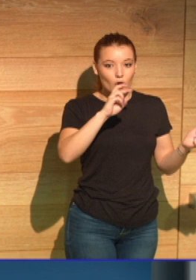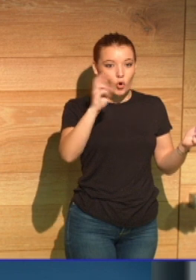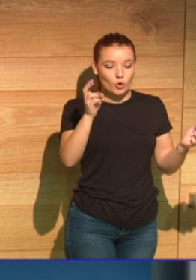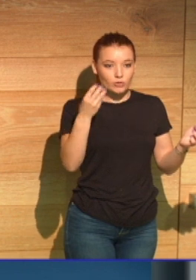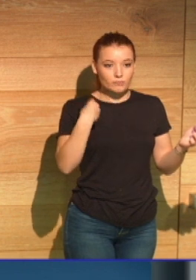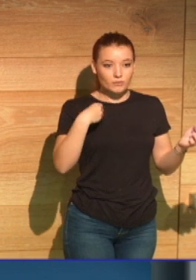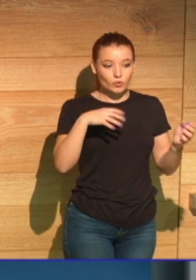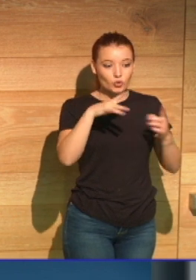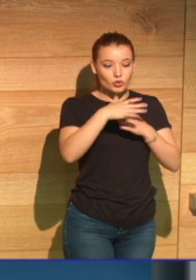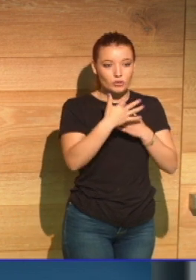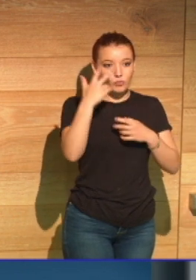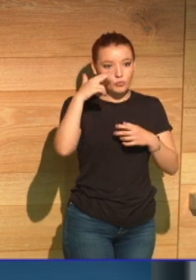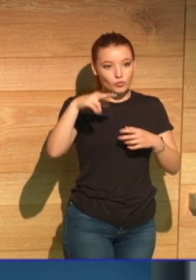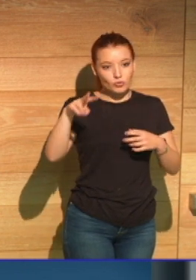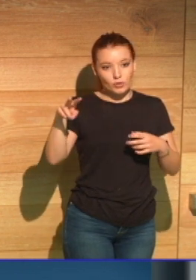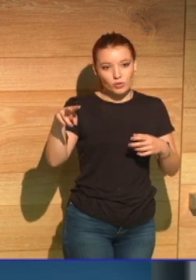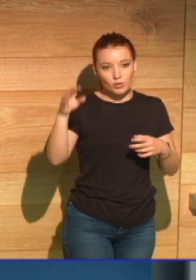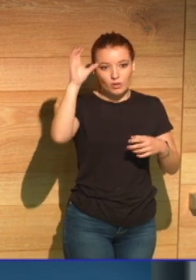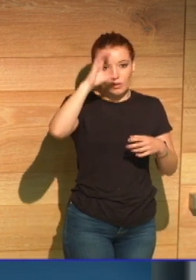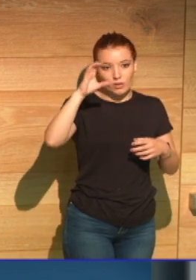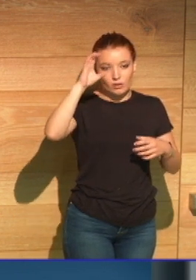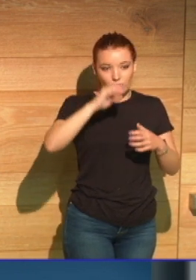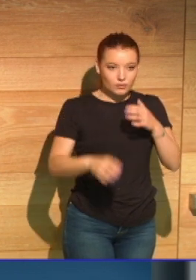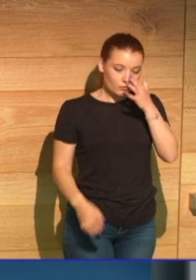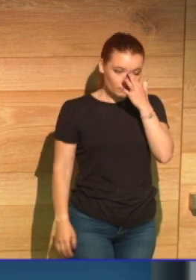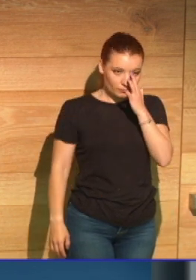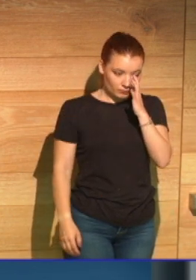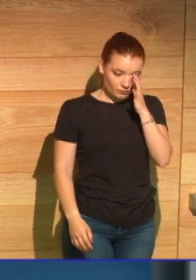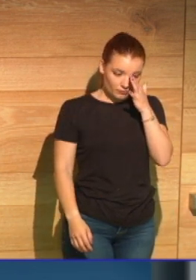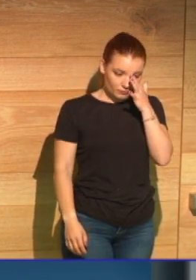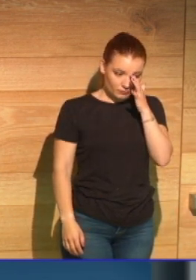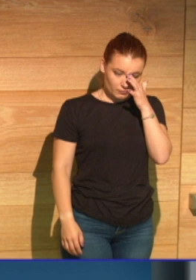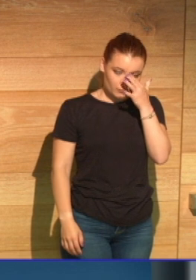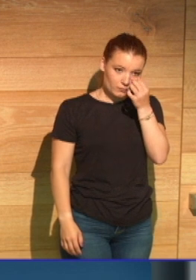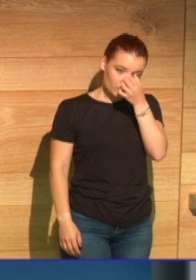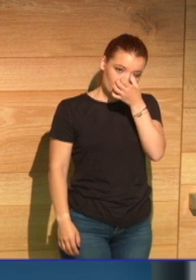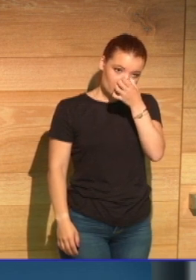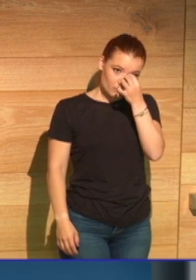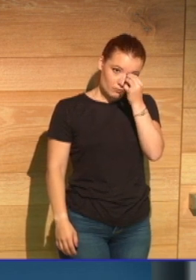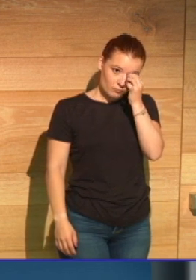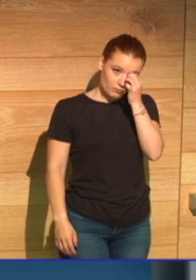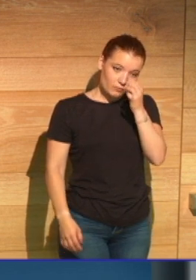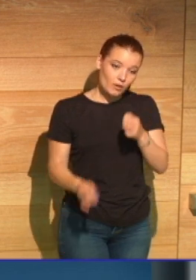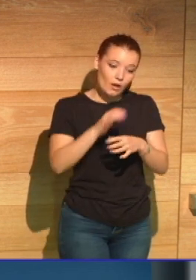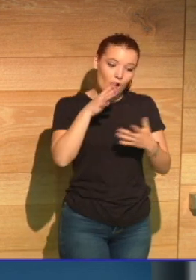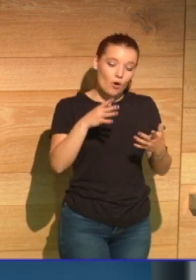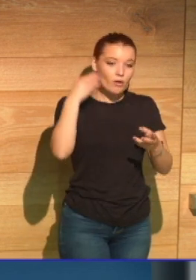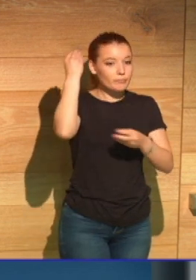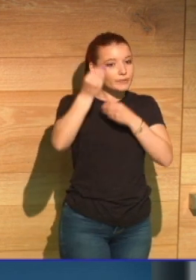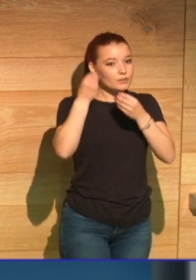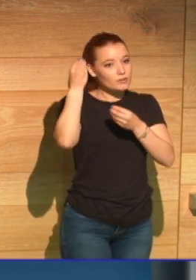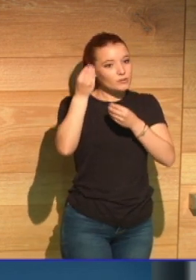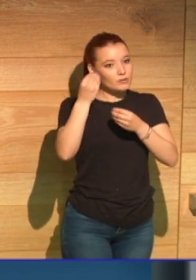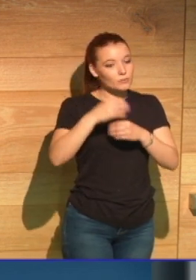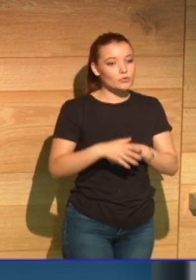los museos científicos. Y ahí esperar o reflexionar un momento en esta reimaginación en la que